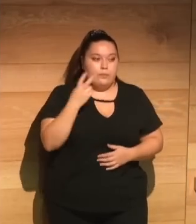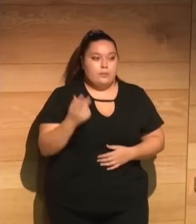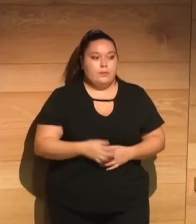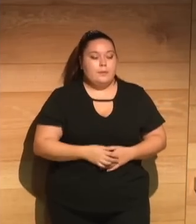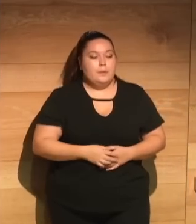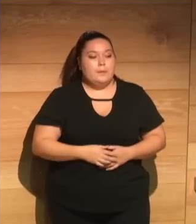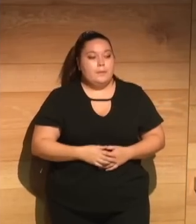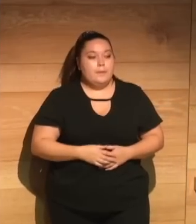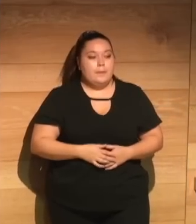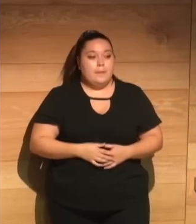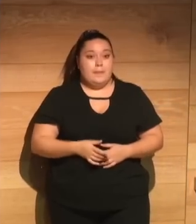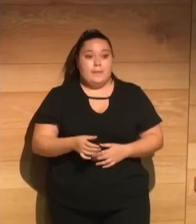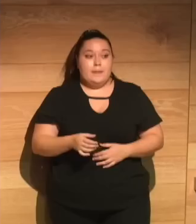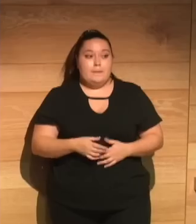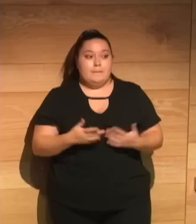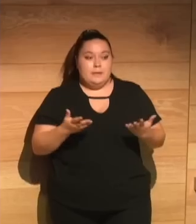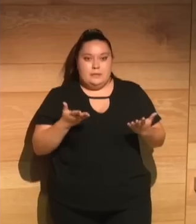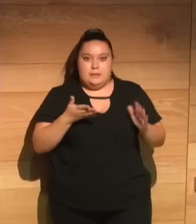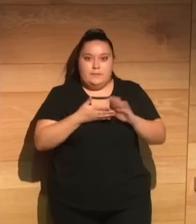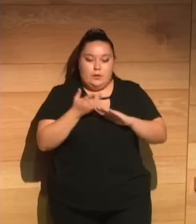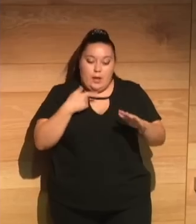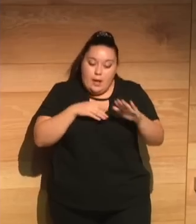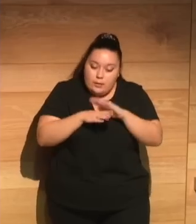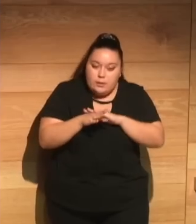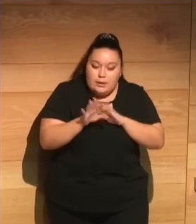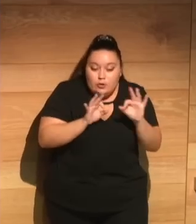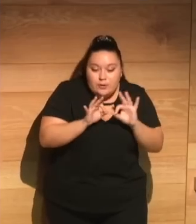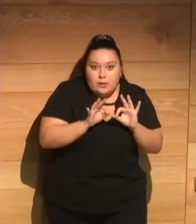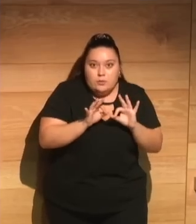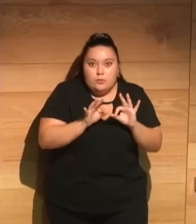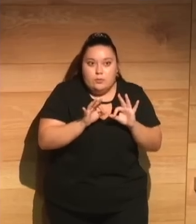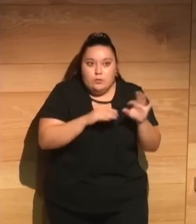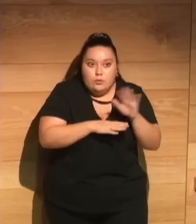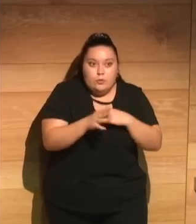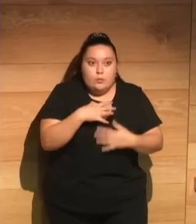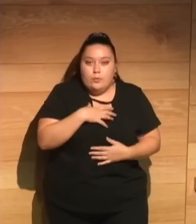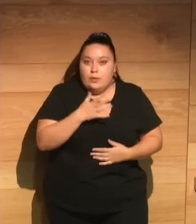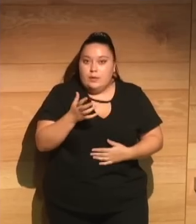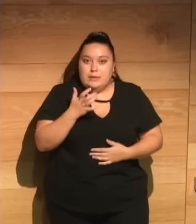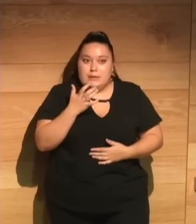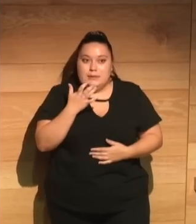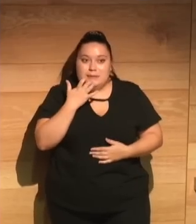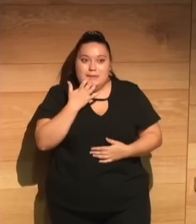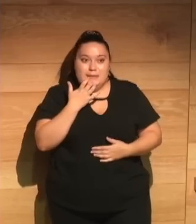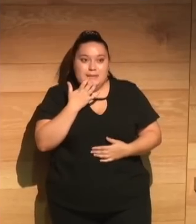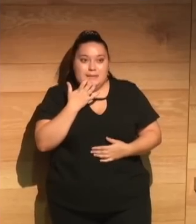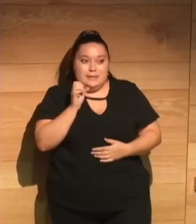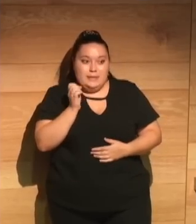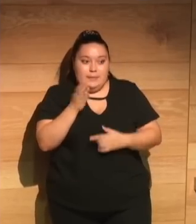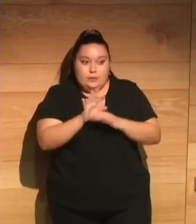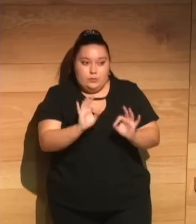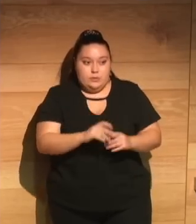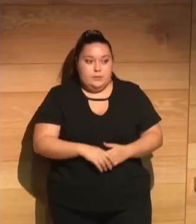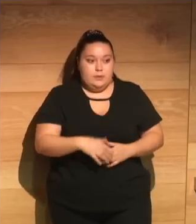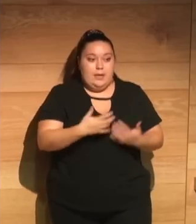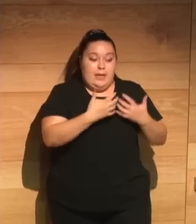mediums, etcétera, y aquello era que no podías entrar en un teatro del West End en el que donde se estuviera representando. Claro, porque además llega